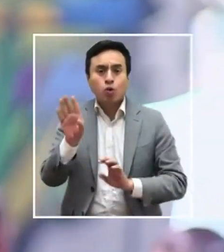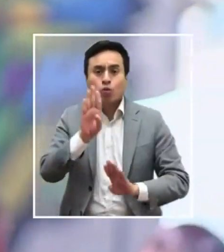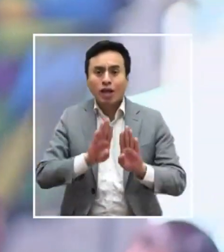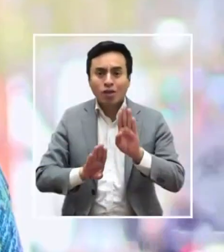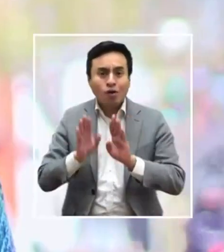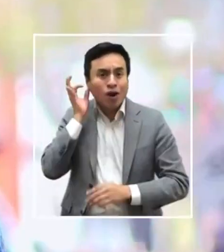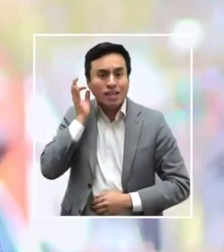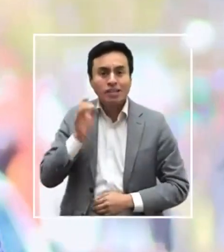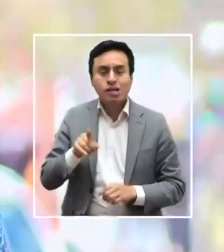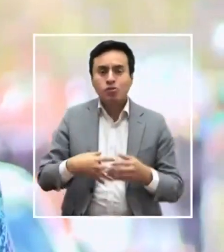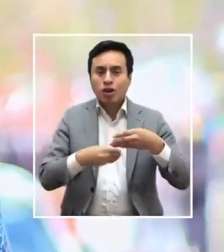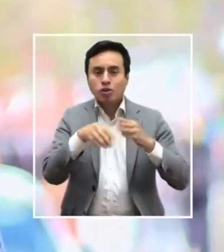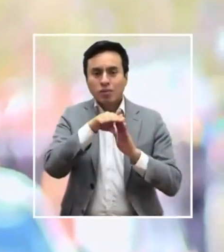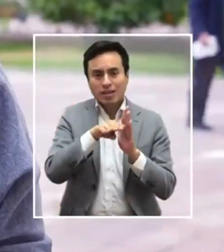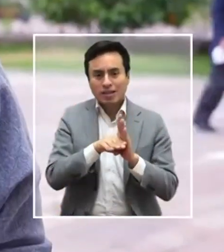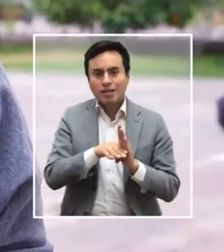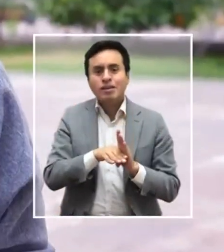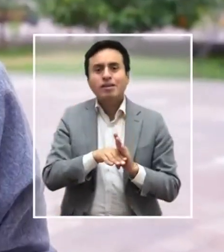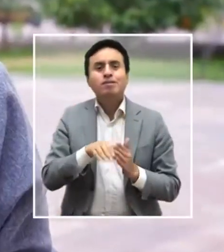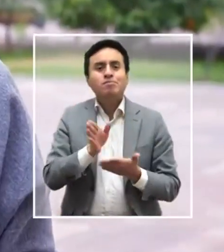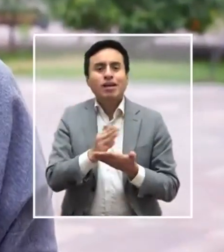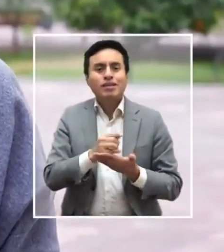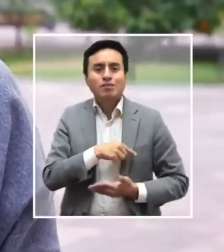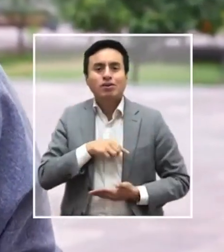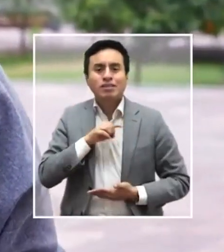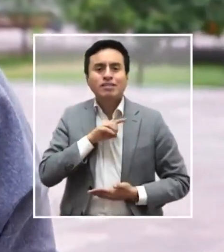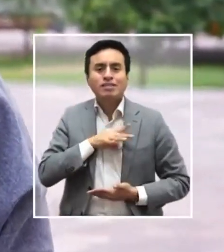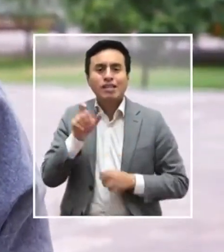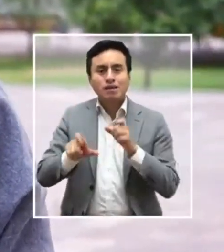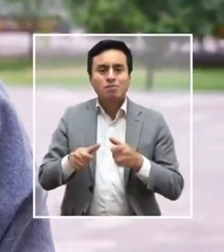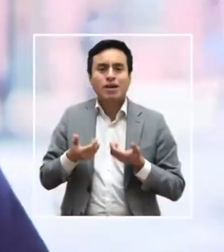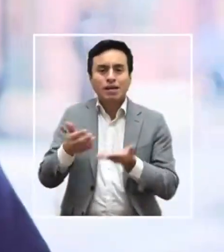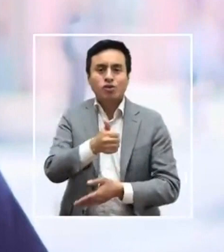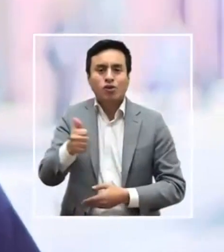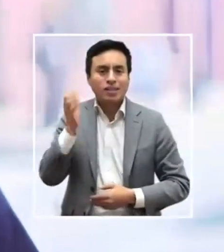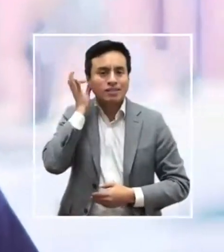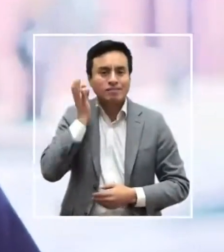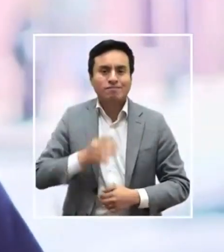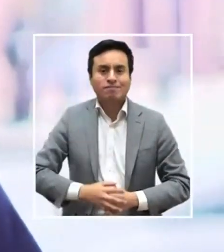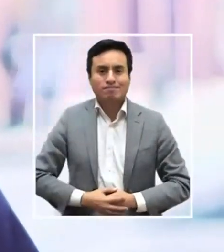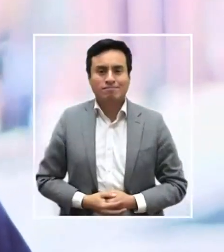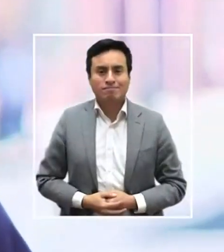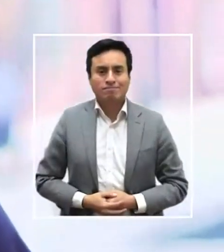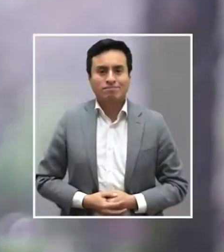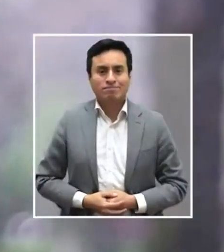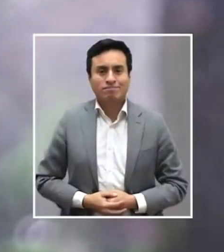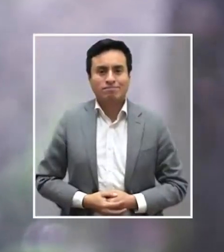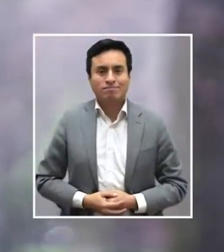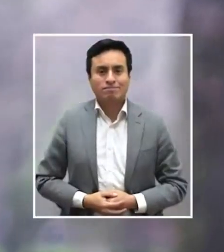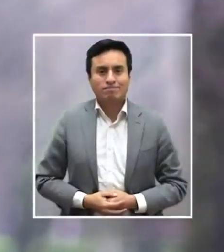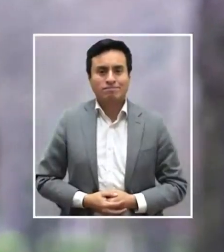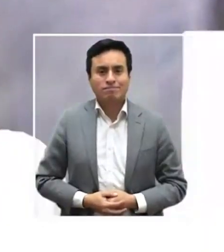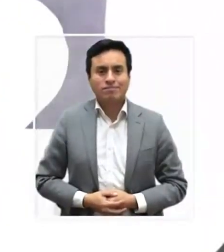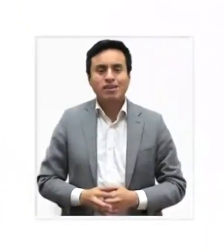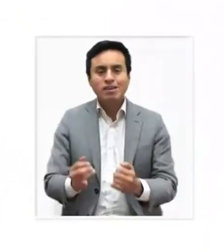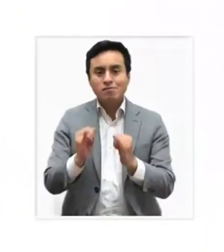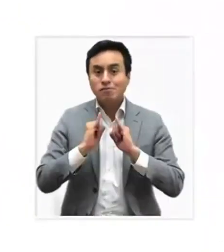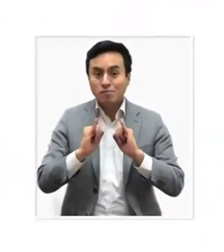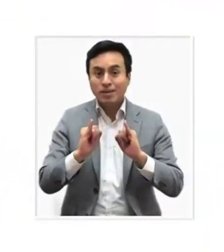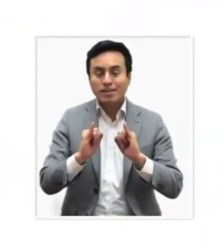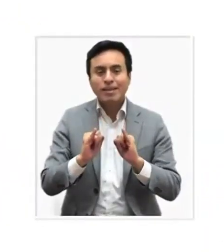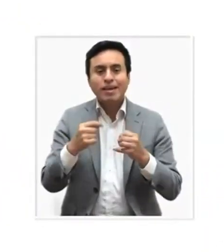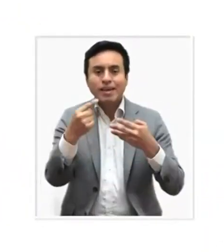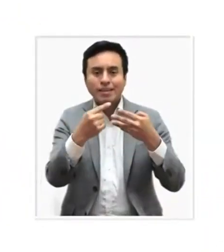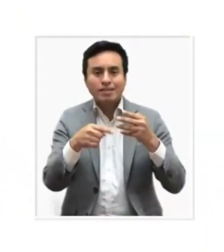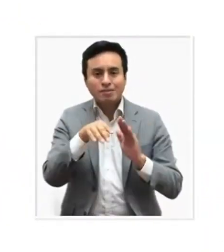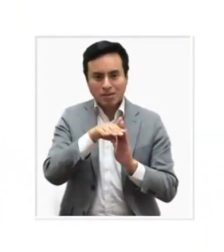antecedentes, por ejemplo, que dan cuenta del no pago. Algún número de boleta, por ejemplo, de las cuentas bancarias en donde en alguna oportunidad quizás se hizo algún depósito,